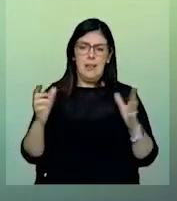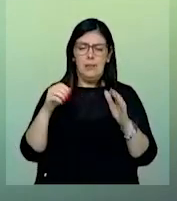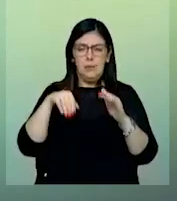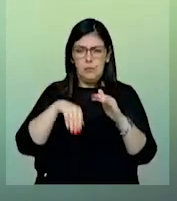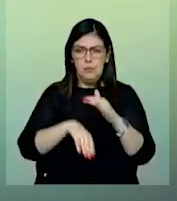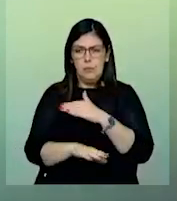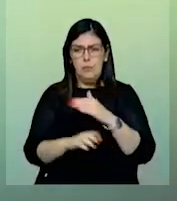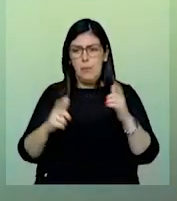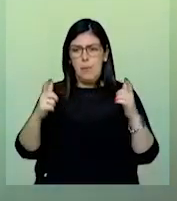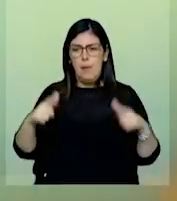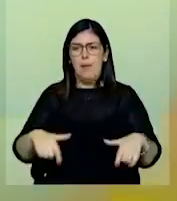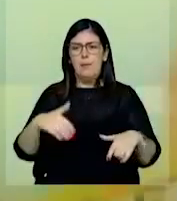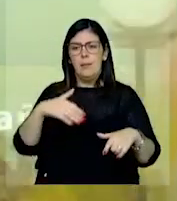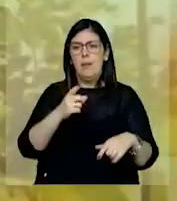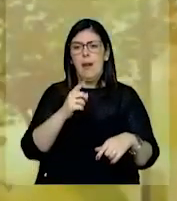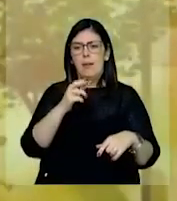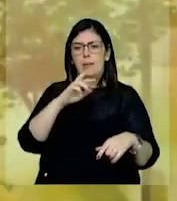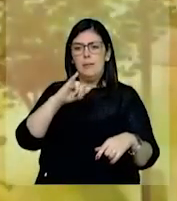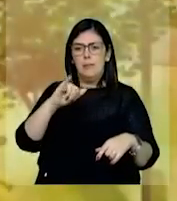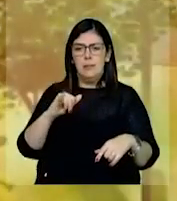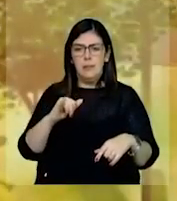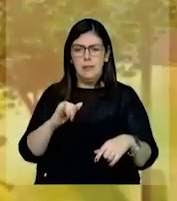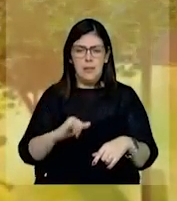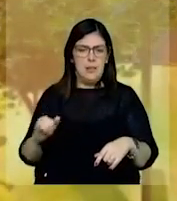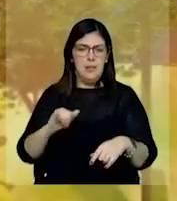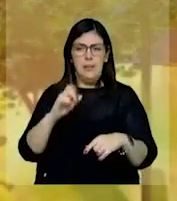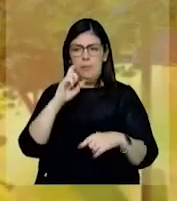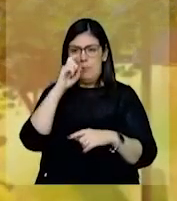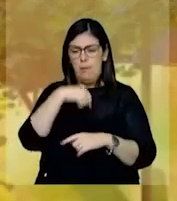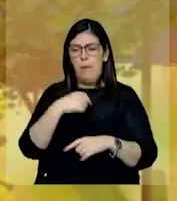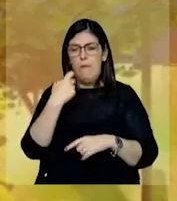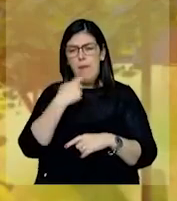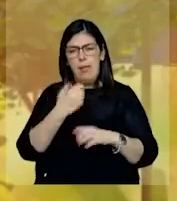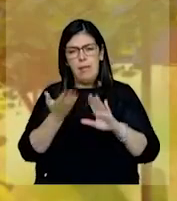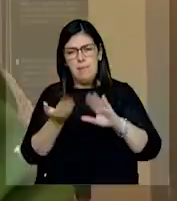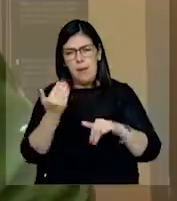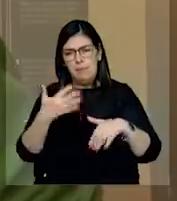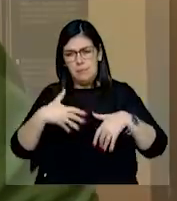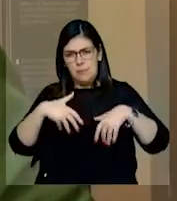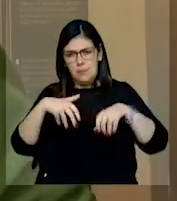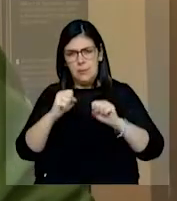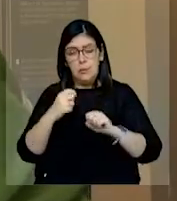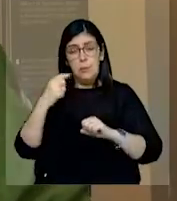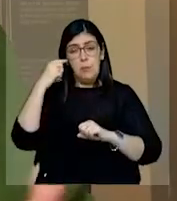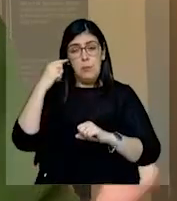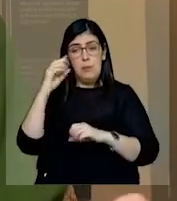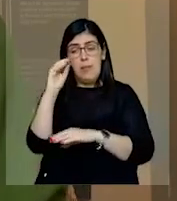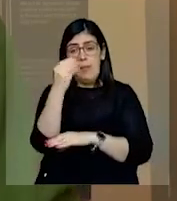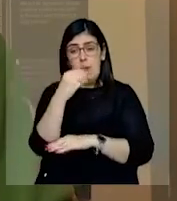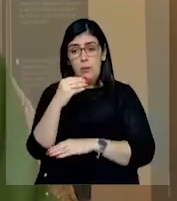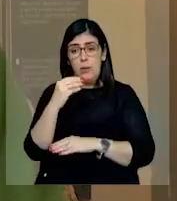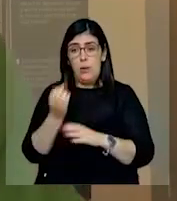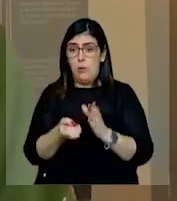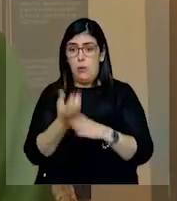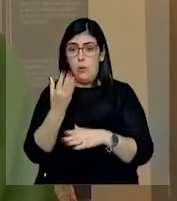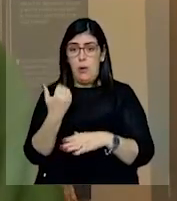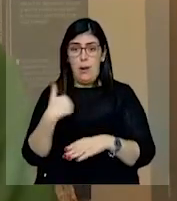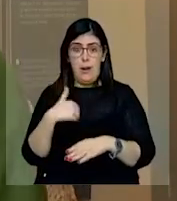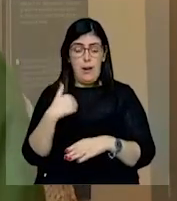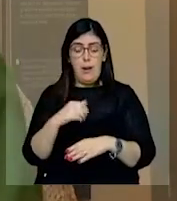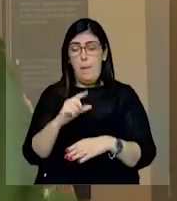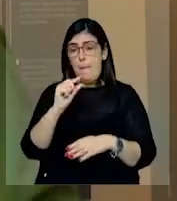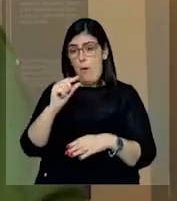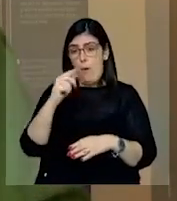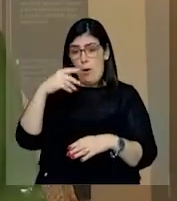de Montevideo. Y todavía quedan muchos por descubrir. Y si uno piensa que los dinosaurios originaron en Argentina, a escasos